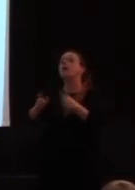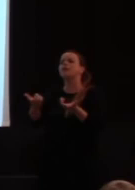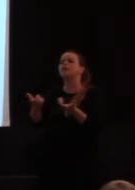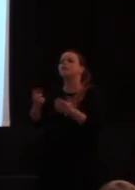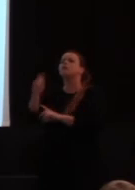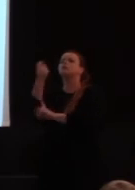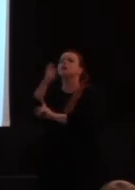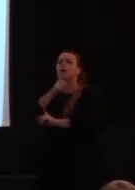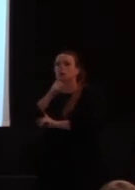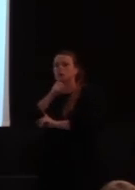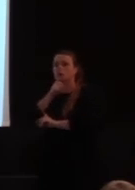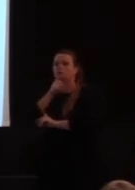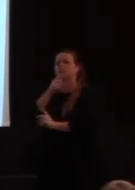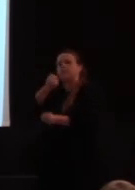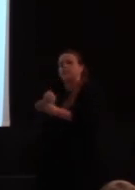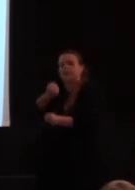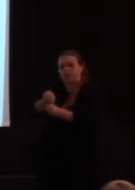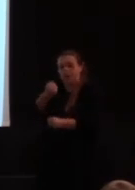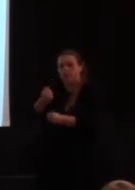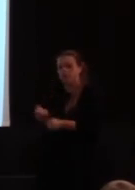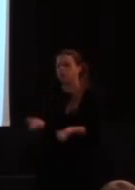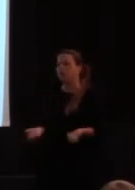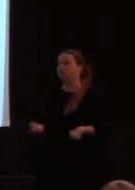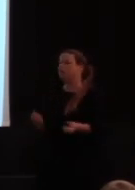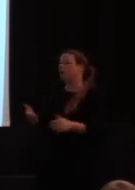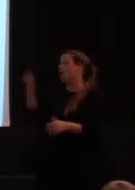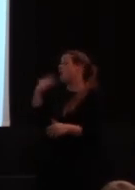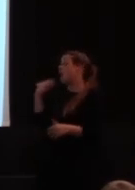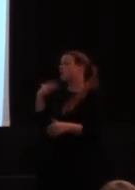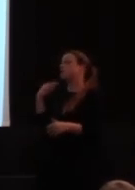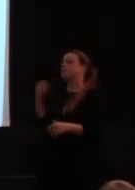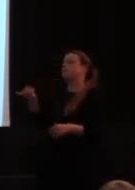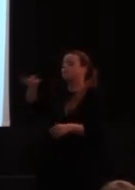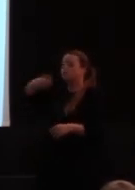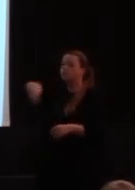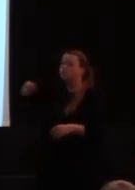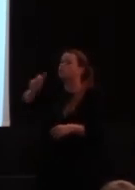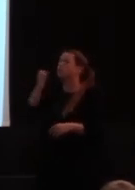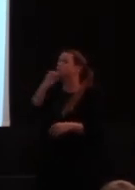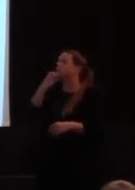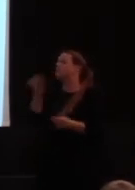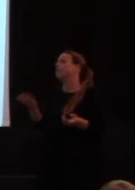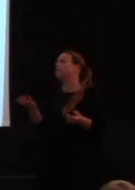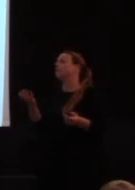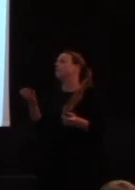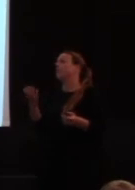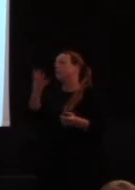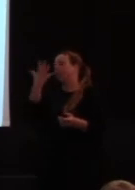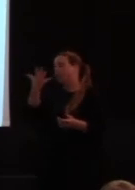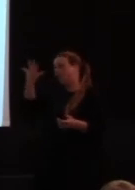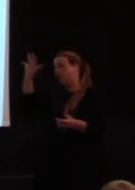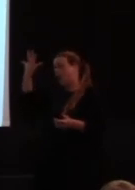a pulso, no es como antes. Antes nosotros, todos los que tenemos más de 25 años,